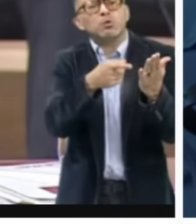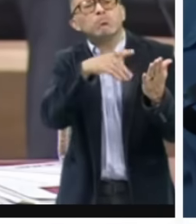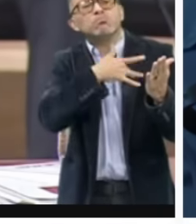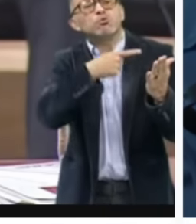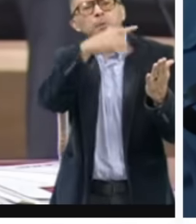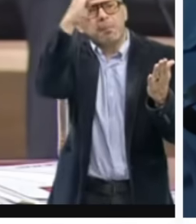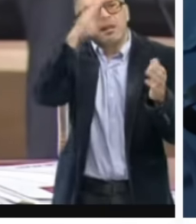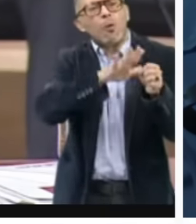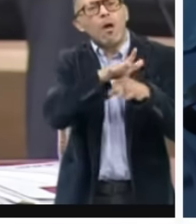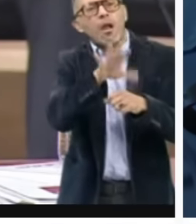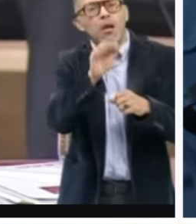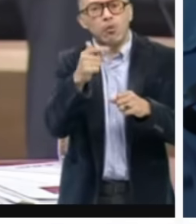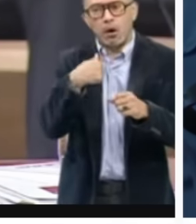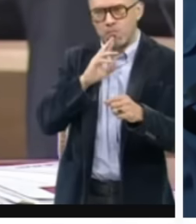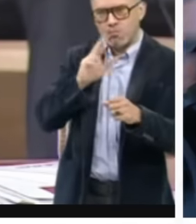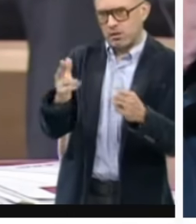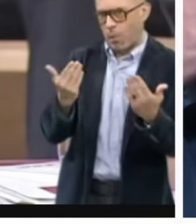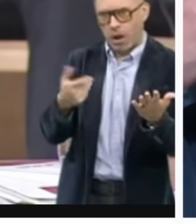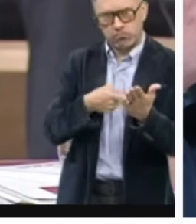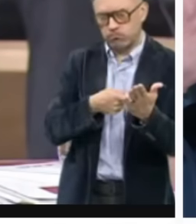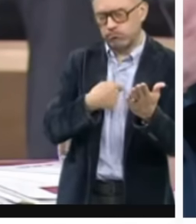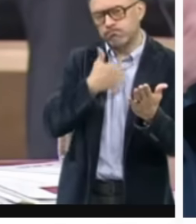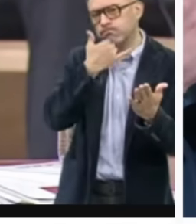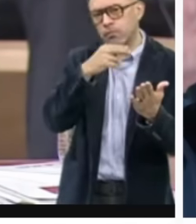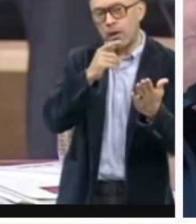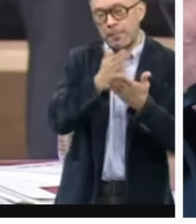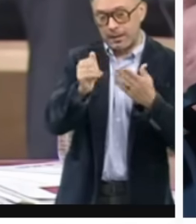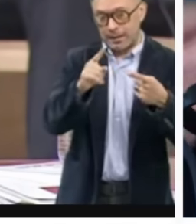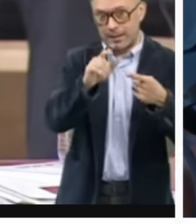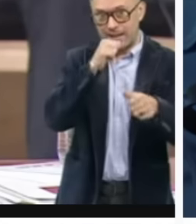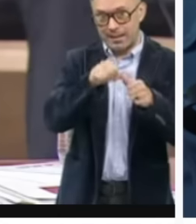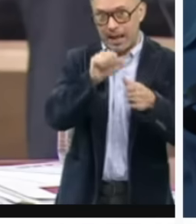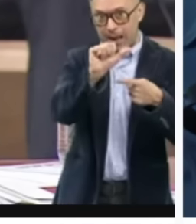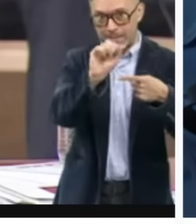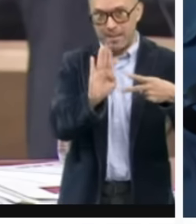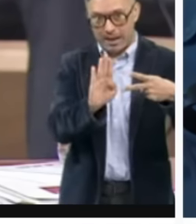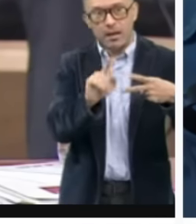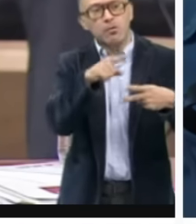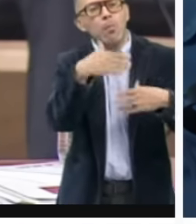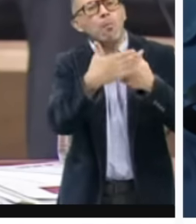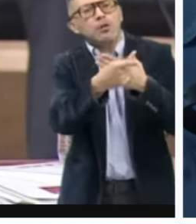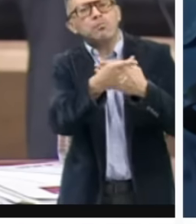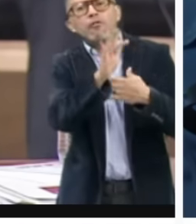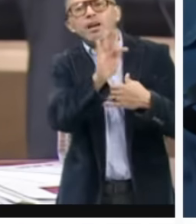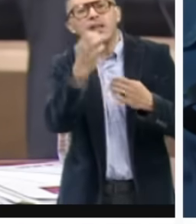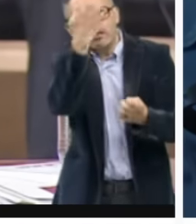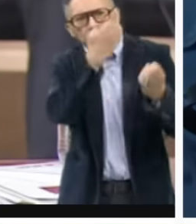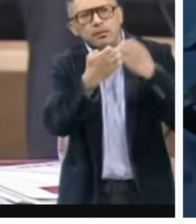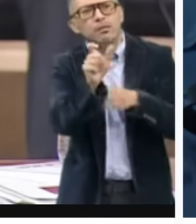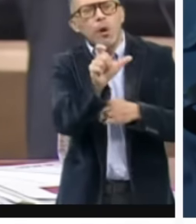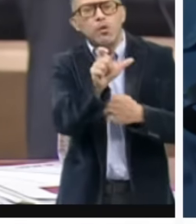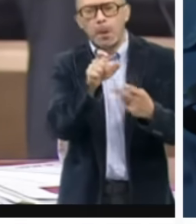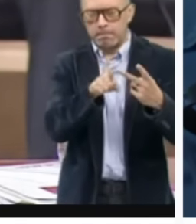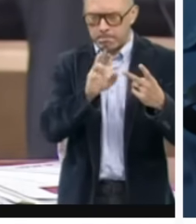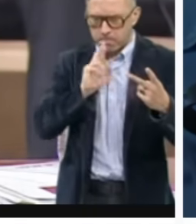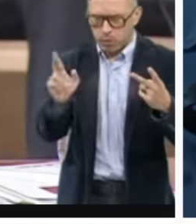incisos A y B, cuándo vamos a hacer ese análisis. Y entiendo que nosotros tengamos que